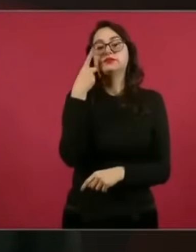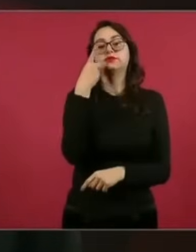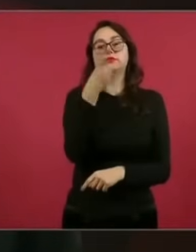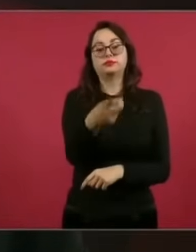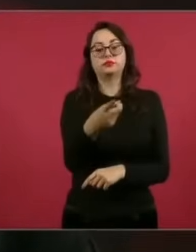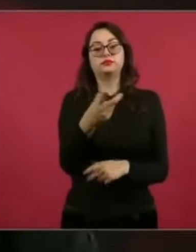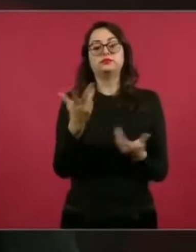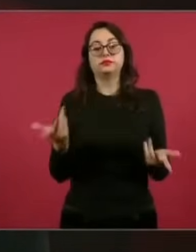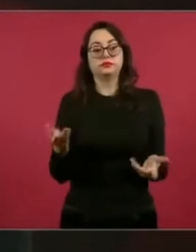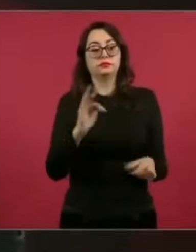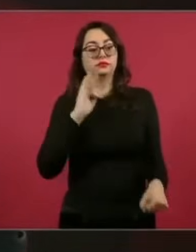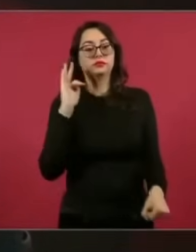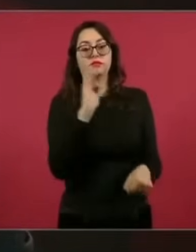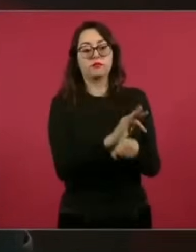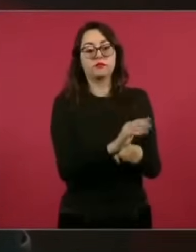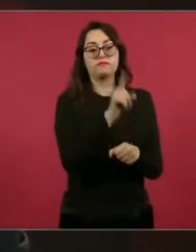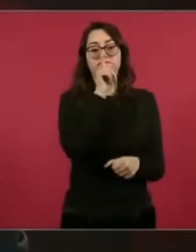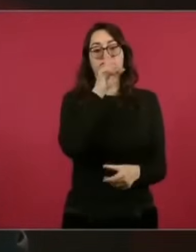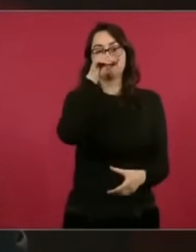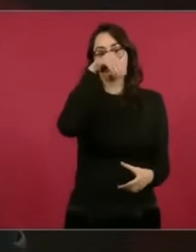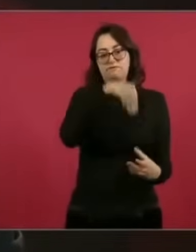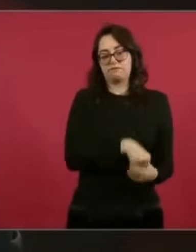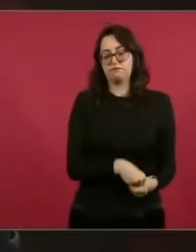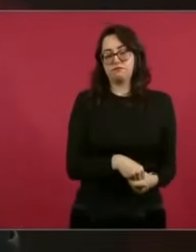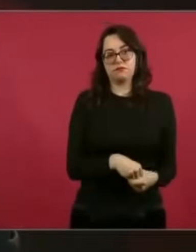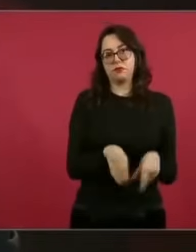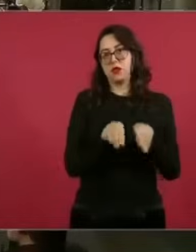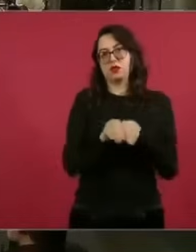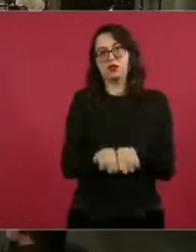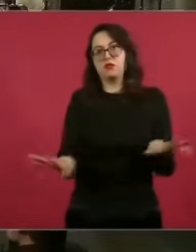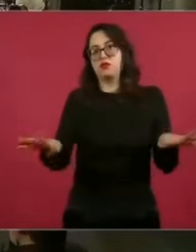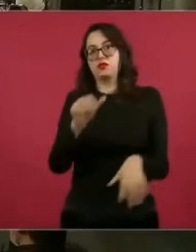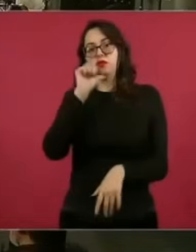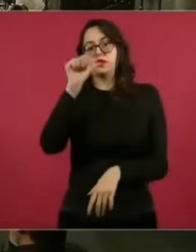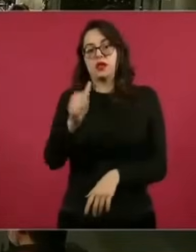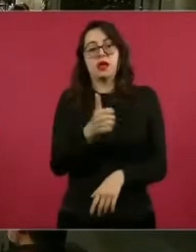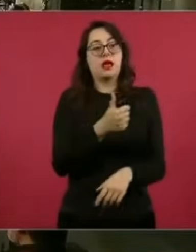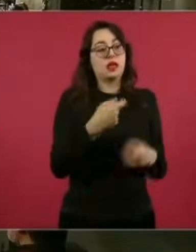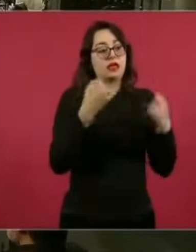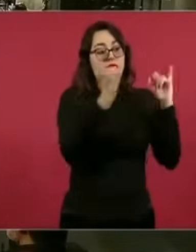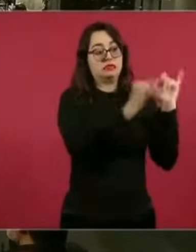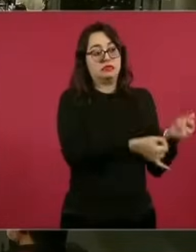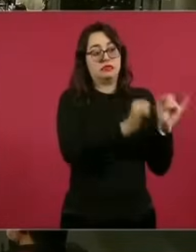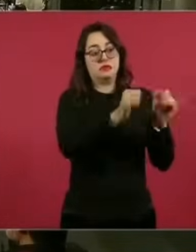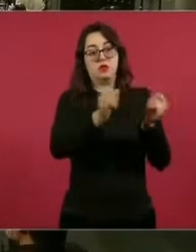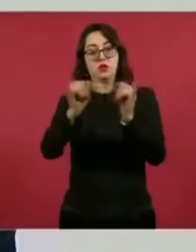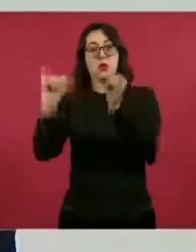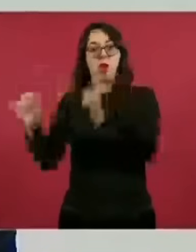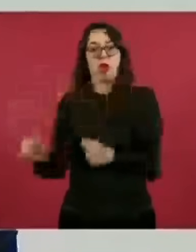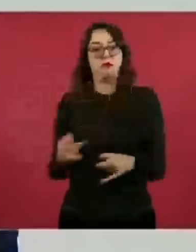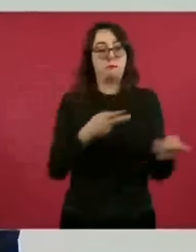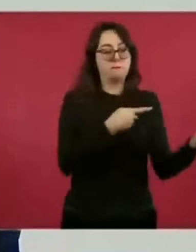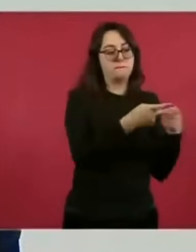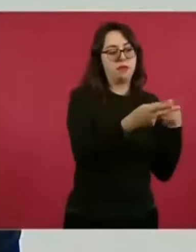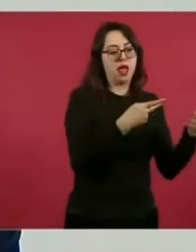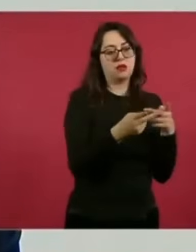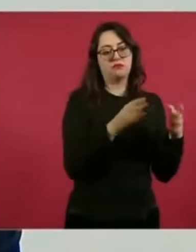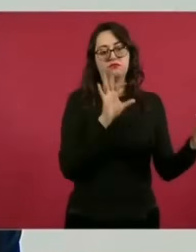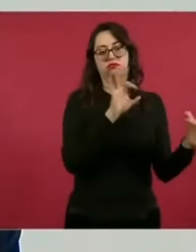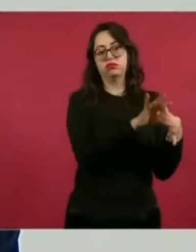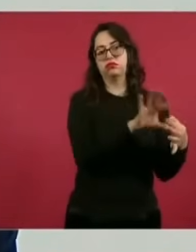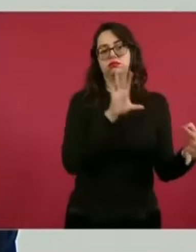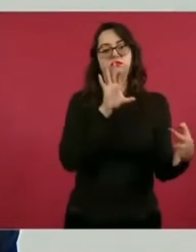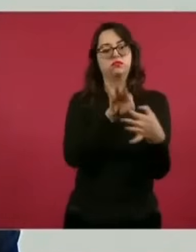serán confidenciales y que cada plan de protección tendrá que ver con el nivel de riesgo que presente cada uno de